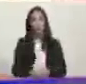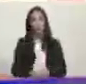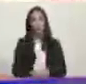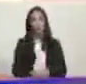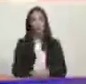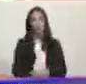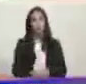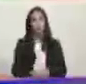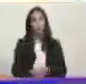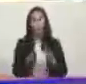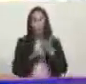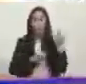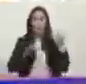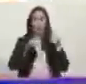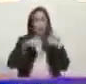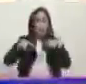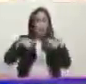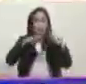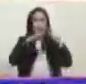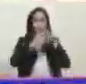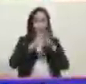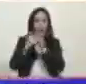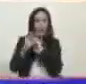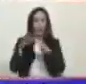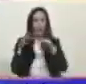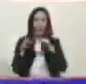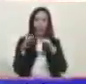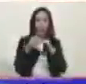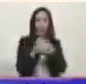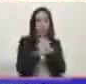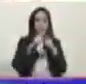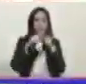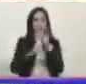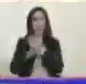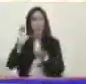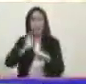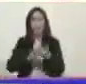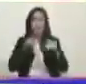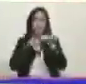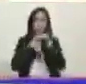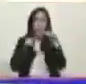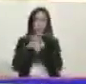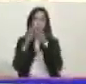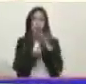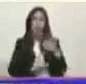en todos los barrios, en todos los municipios, en todas las ciudades del país.